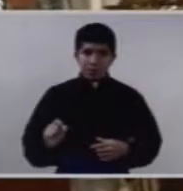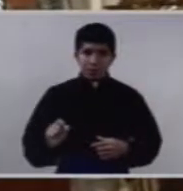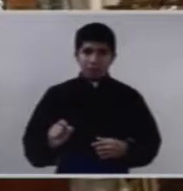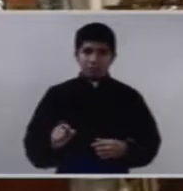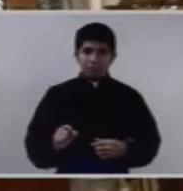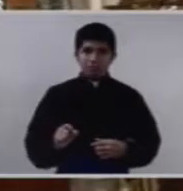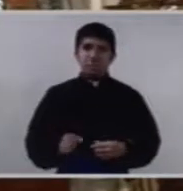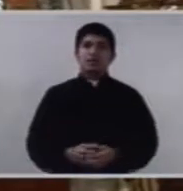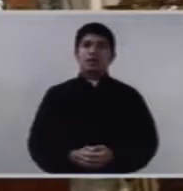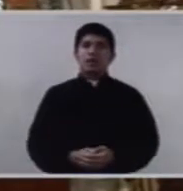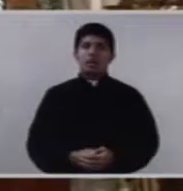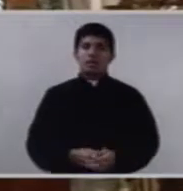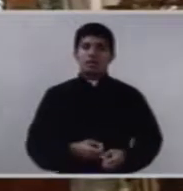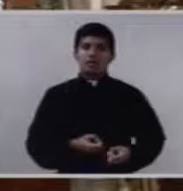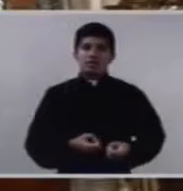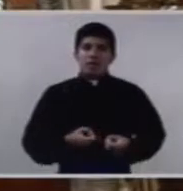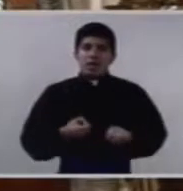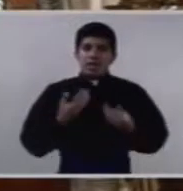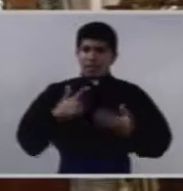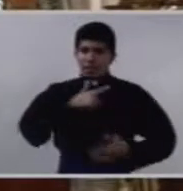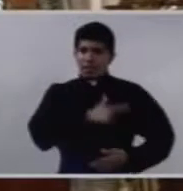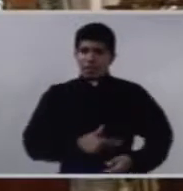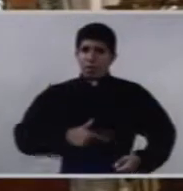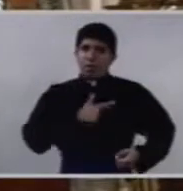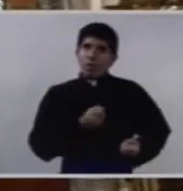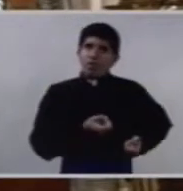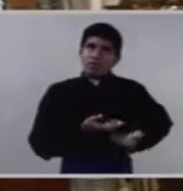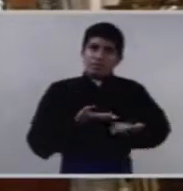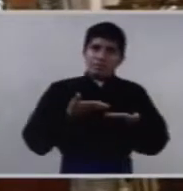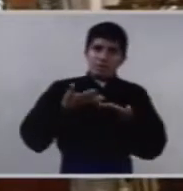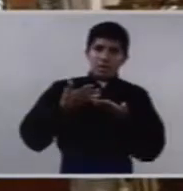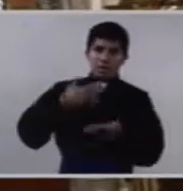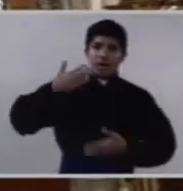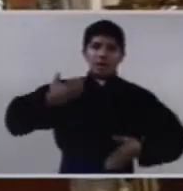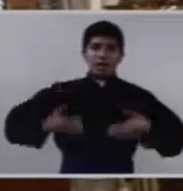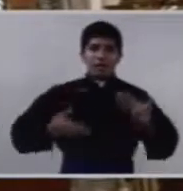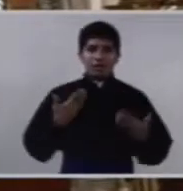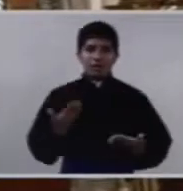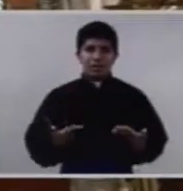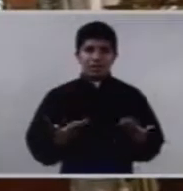y también llegar con gozo, con alegría,